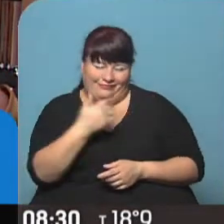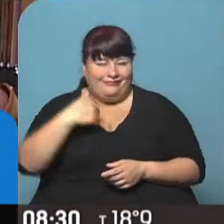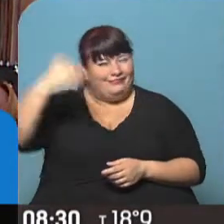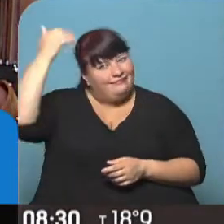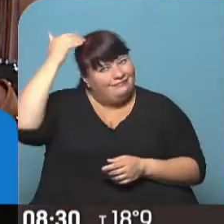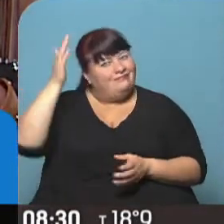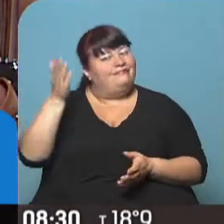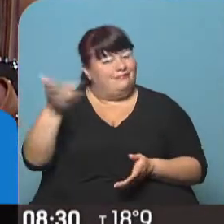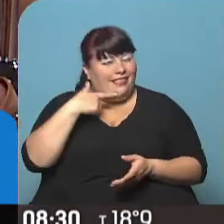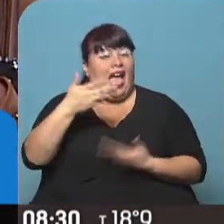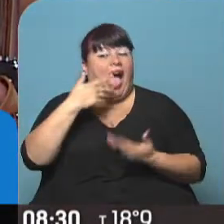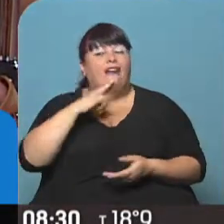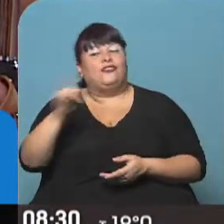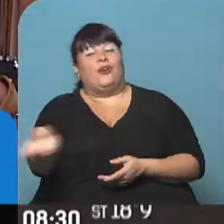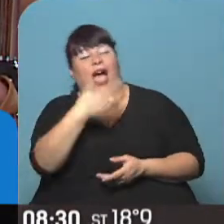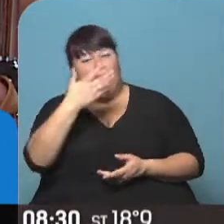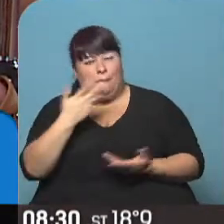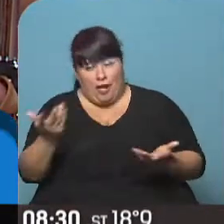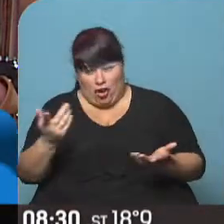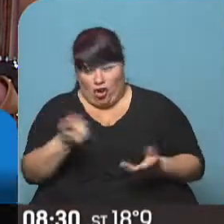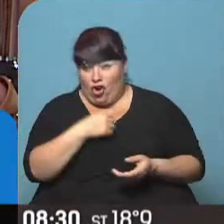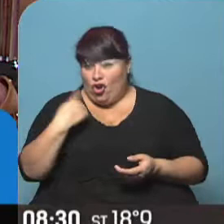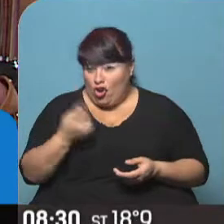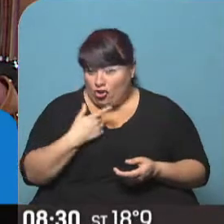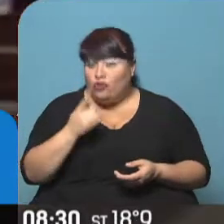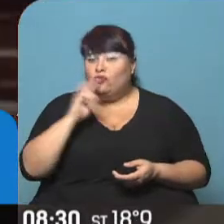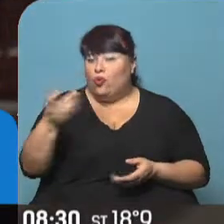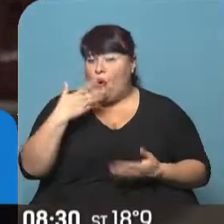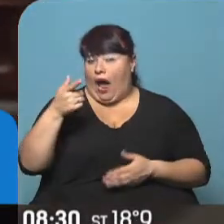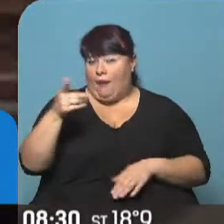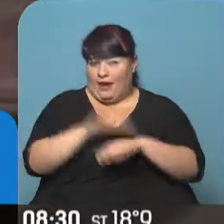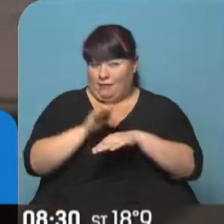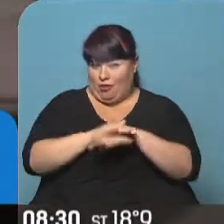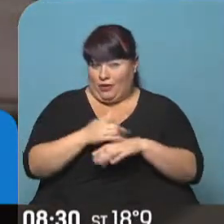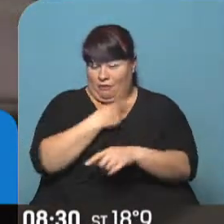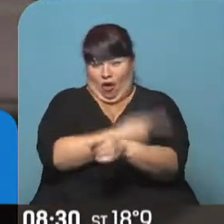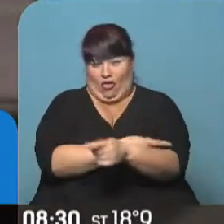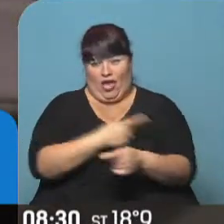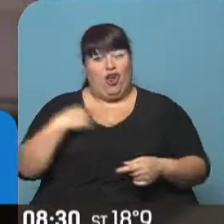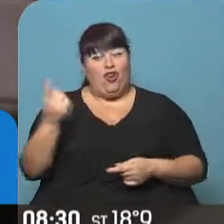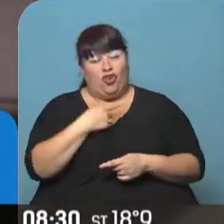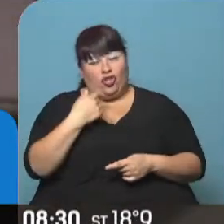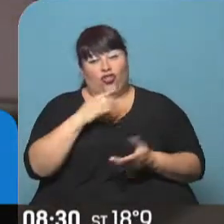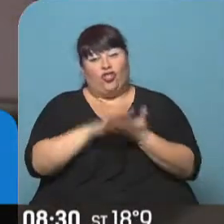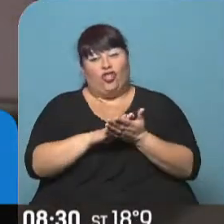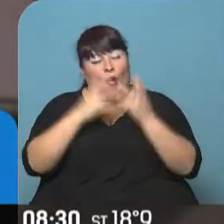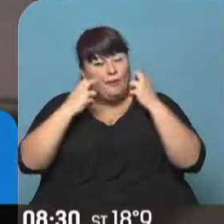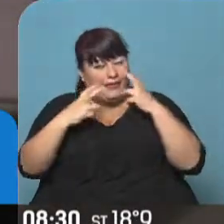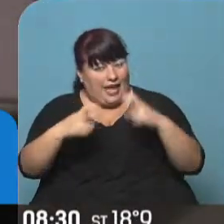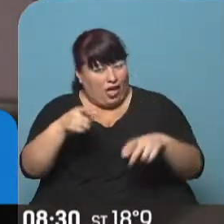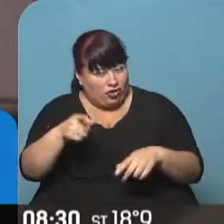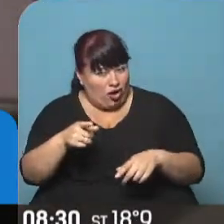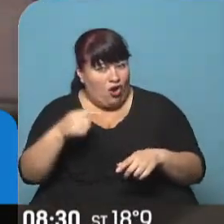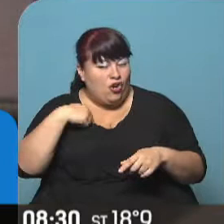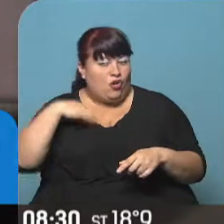decía, vaya y digan tal cosa, ¿viste? Y digo, pero nosotros, a ver, hablen ustedes, que son los que tienen realmente poder. Nosotros respondimos esta investigación